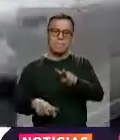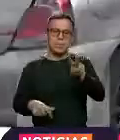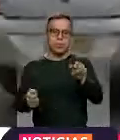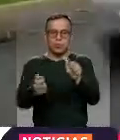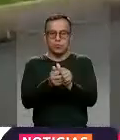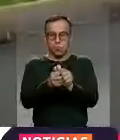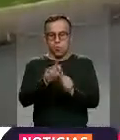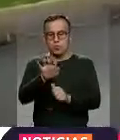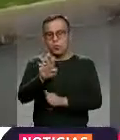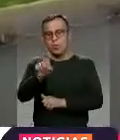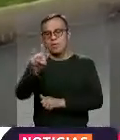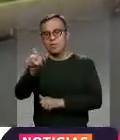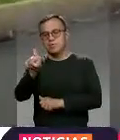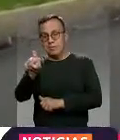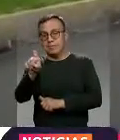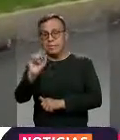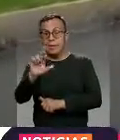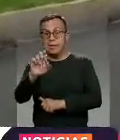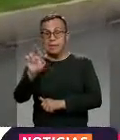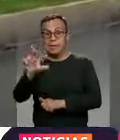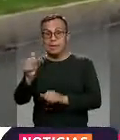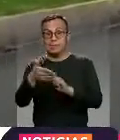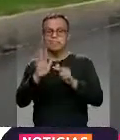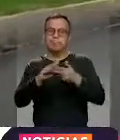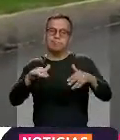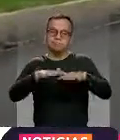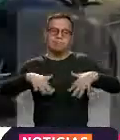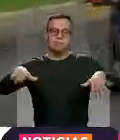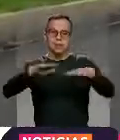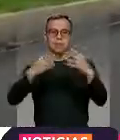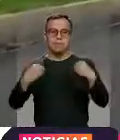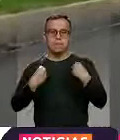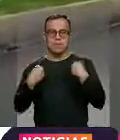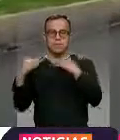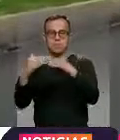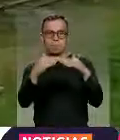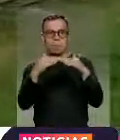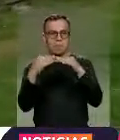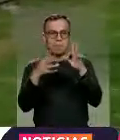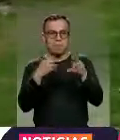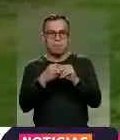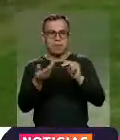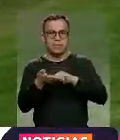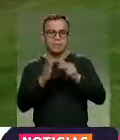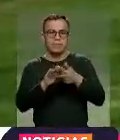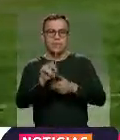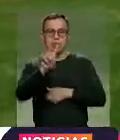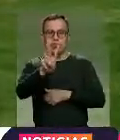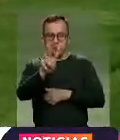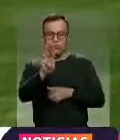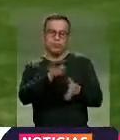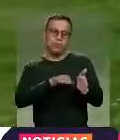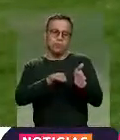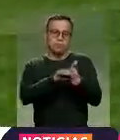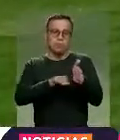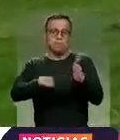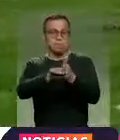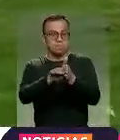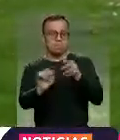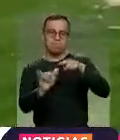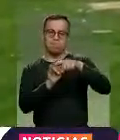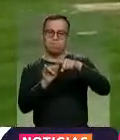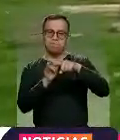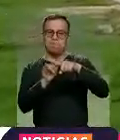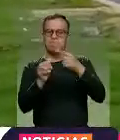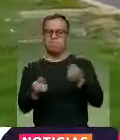con carrera 96, que hace parte de la zona residencial del barrio y es además paradero de dos rutas del SITP que benefician